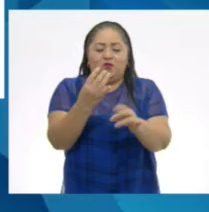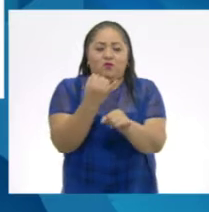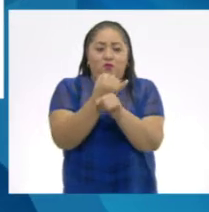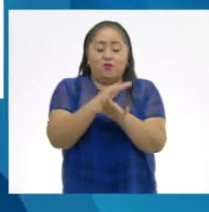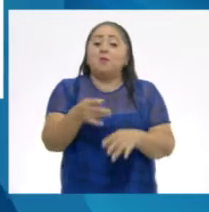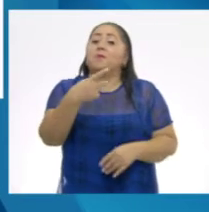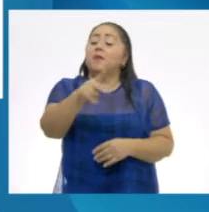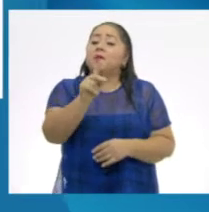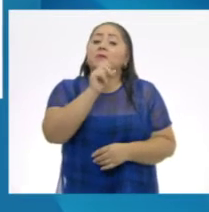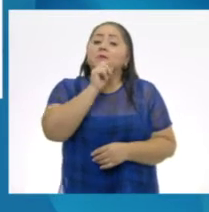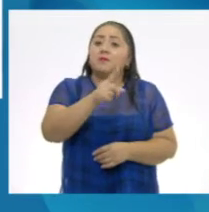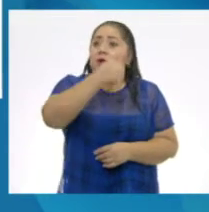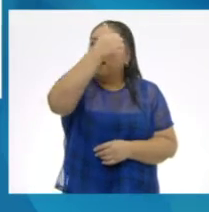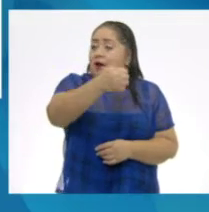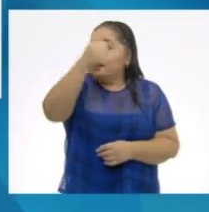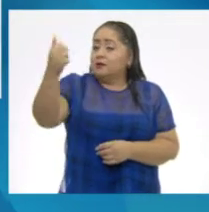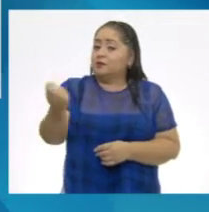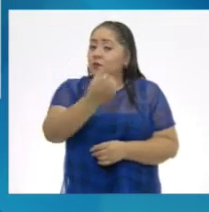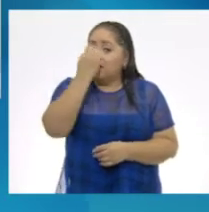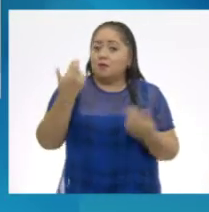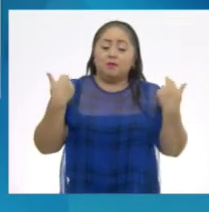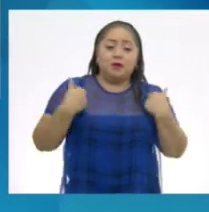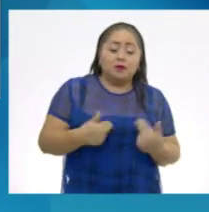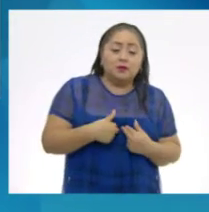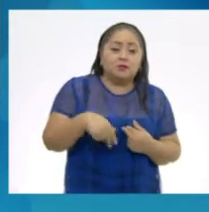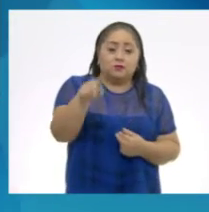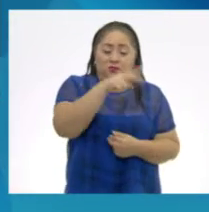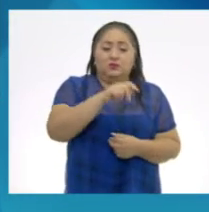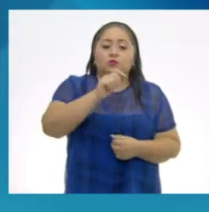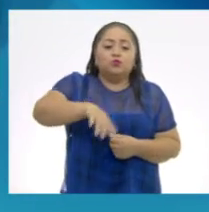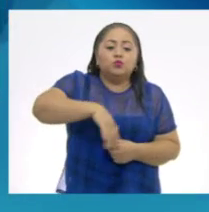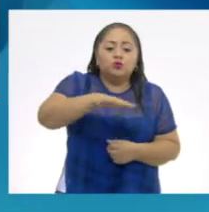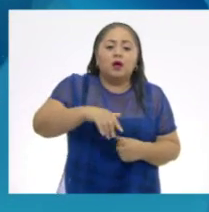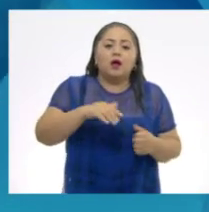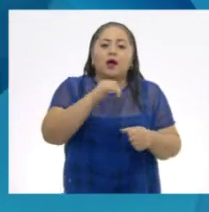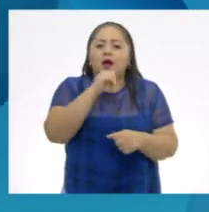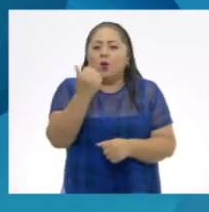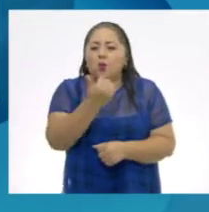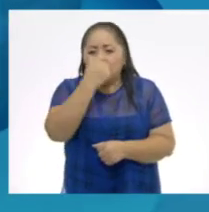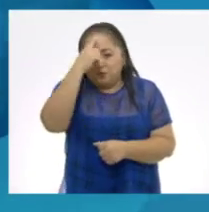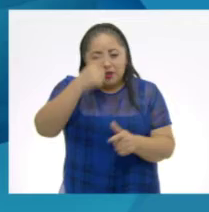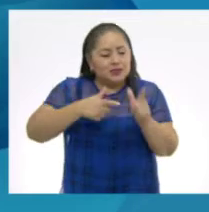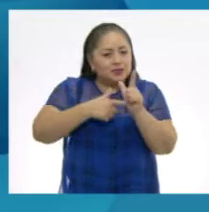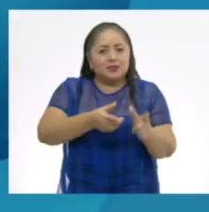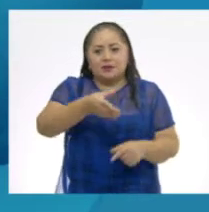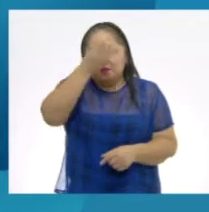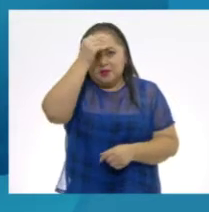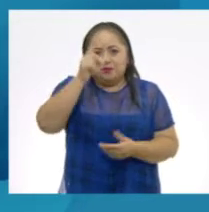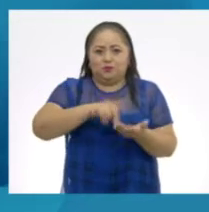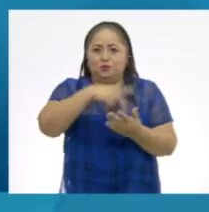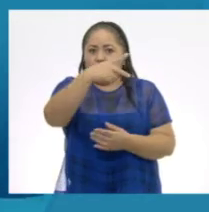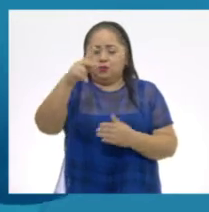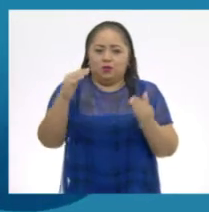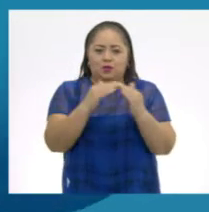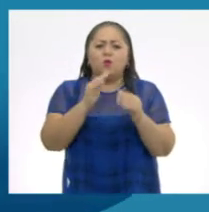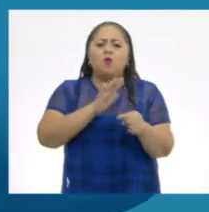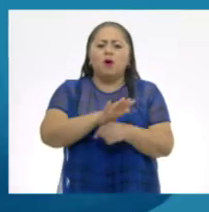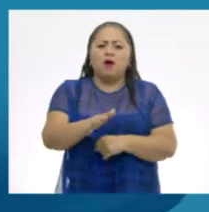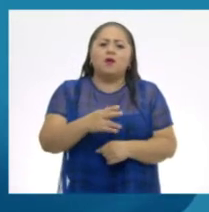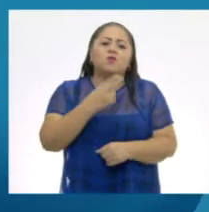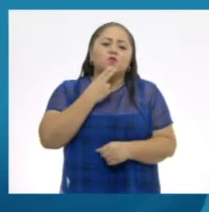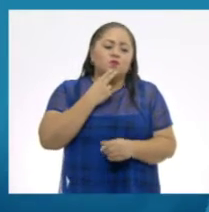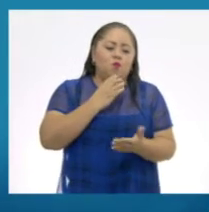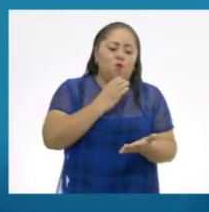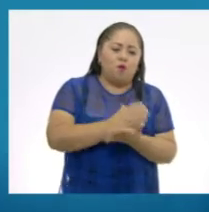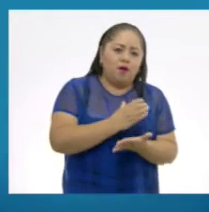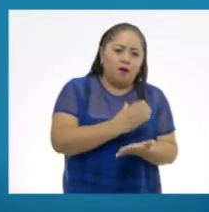Pero también en cada escuela, maestros y maestras han buscado a sus alumnos para continuar aprendiendo desde casa, mediante el uso de